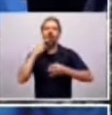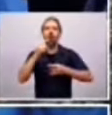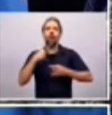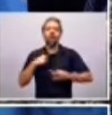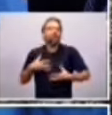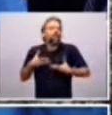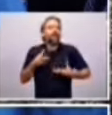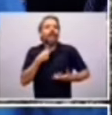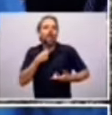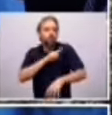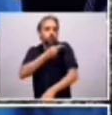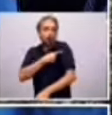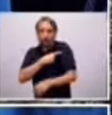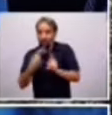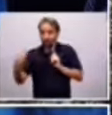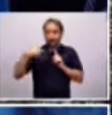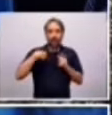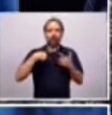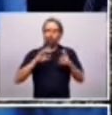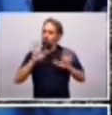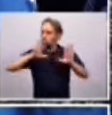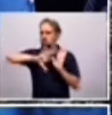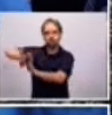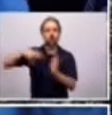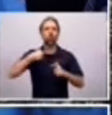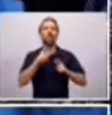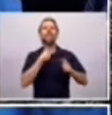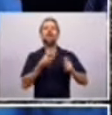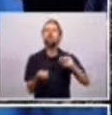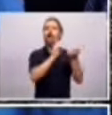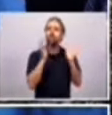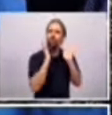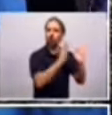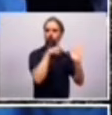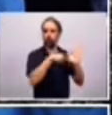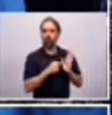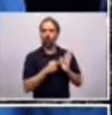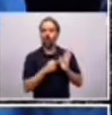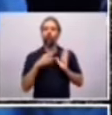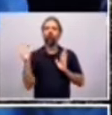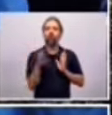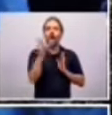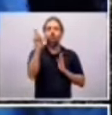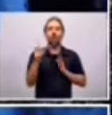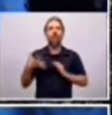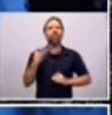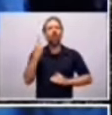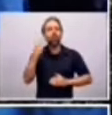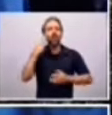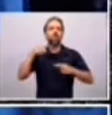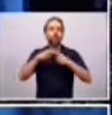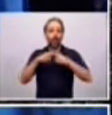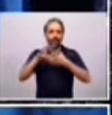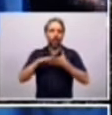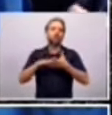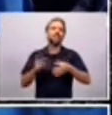granado, a lo más importante como órgano decisorio, para ver los pasos a seguir. Adelantamos que no se va a